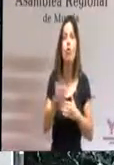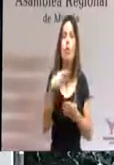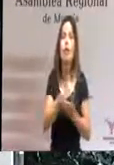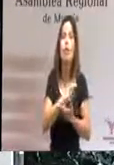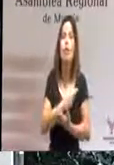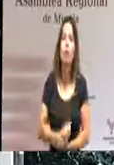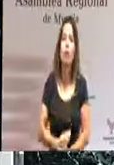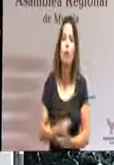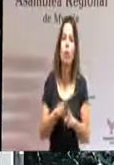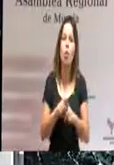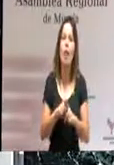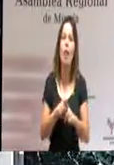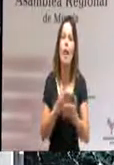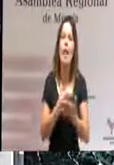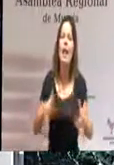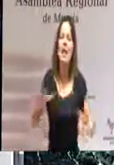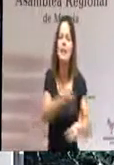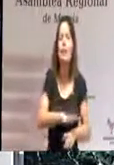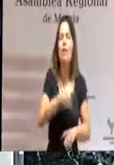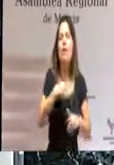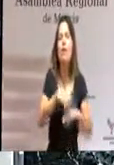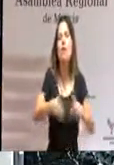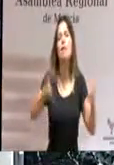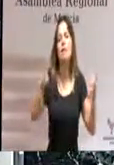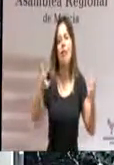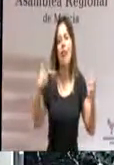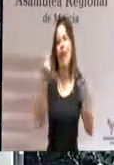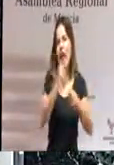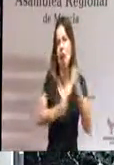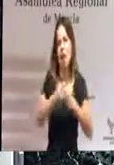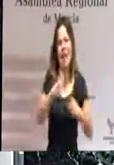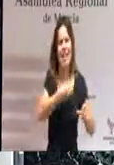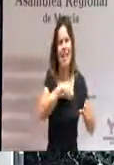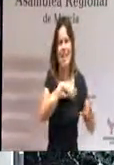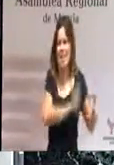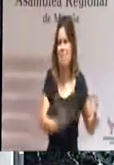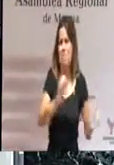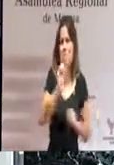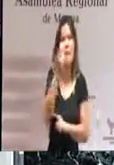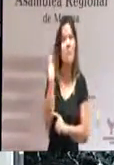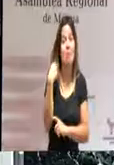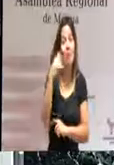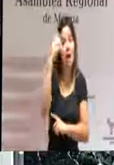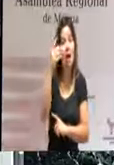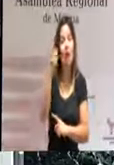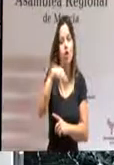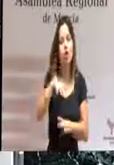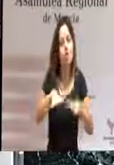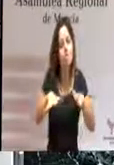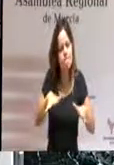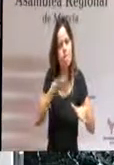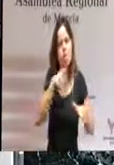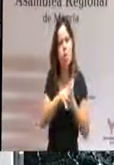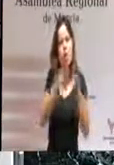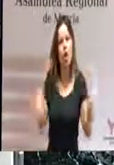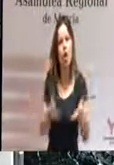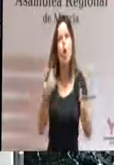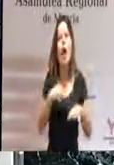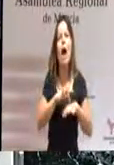región de Murcia en el mayor espacio de libertad económica de España. Esa misma idea es la que nos ha movido a promover una